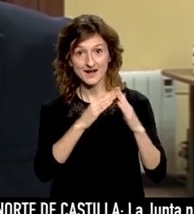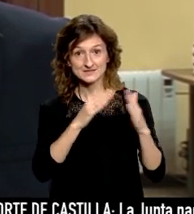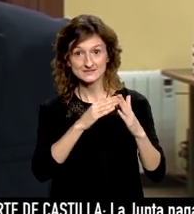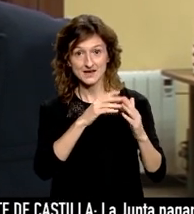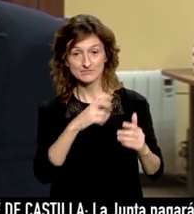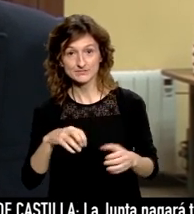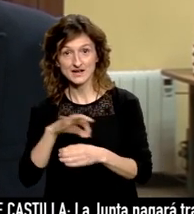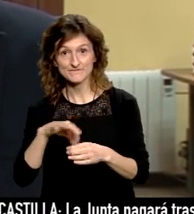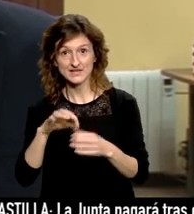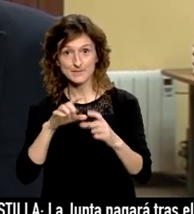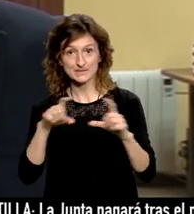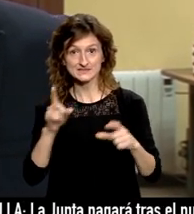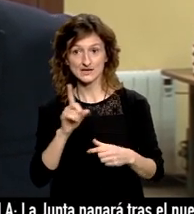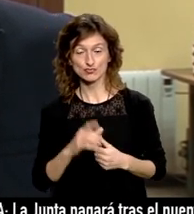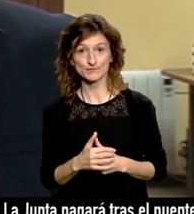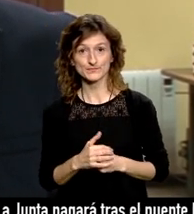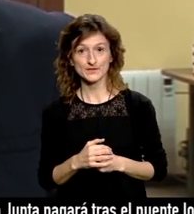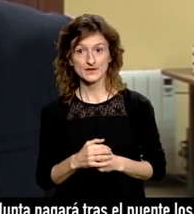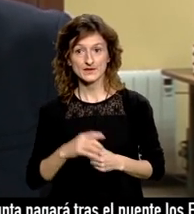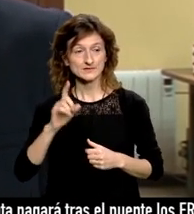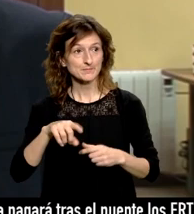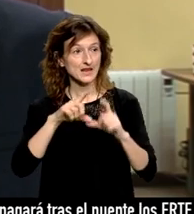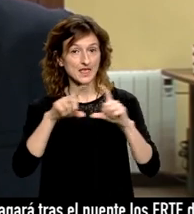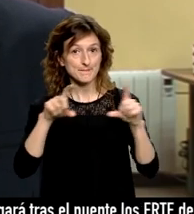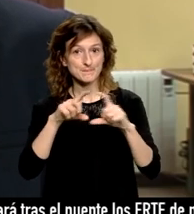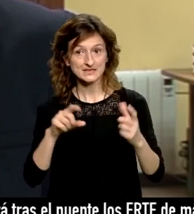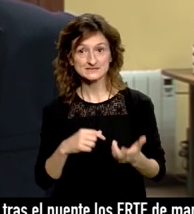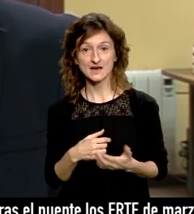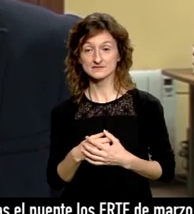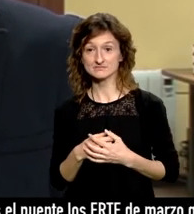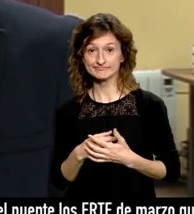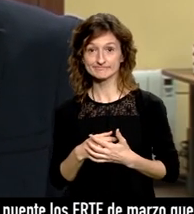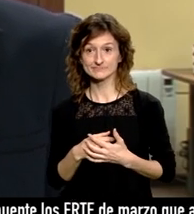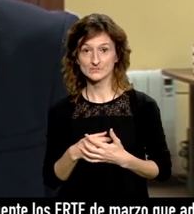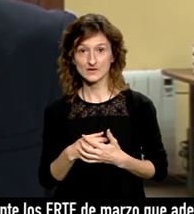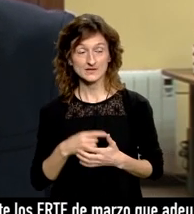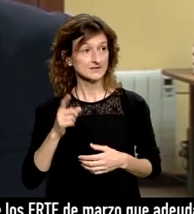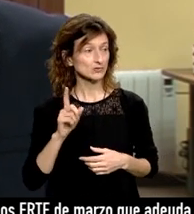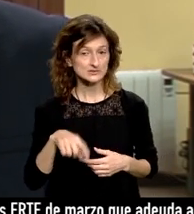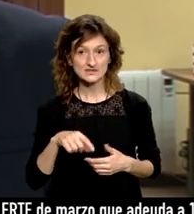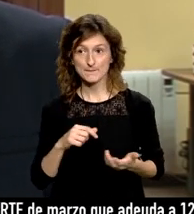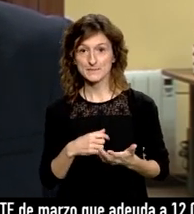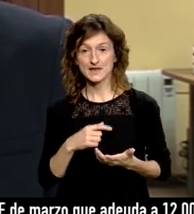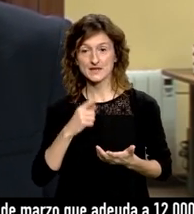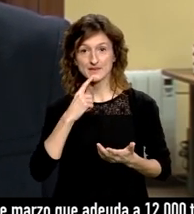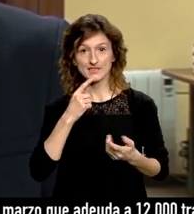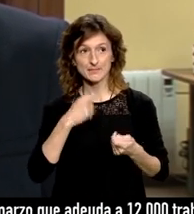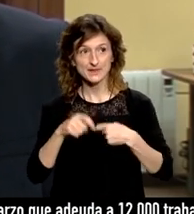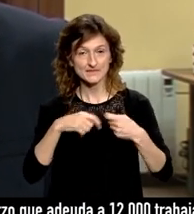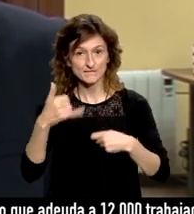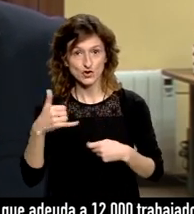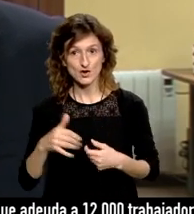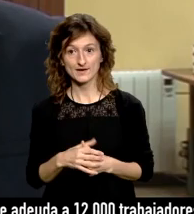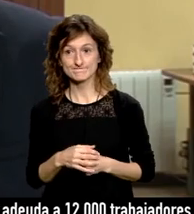casa que no va a tomar café a la empresa, y luego las empresas, pues muchas de ellas están notando también la ausencia de